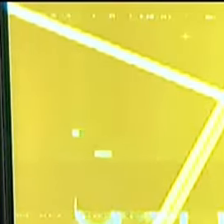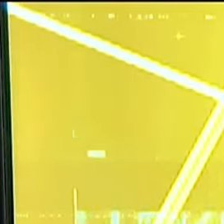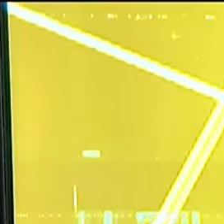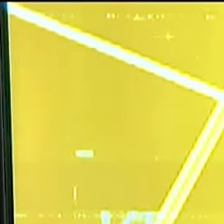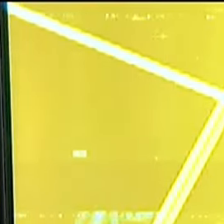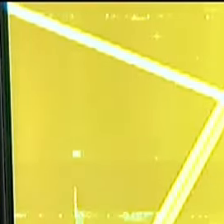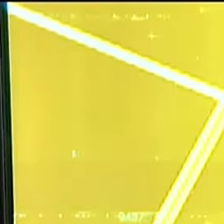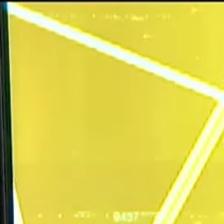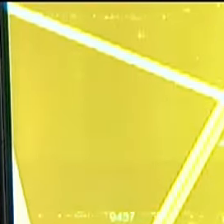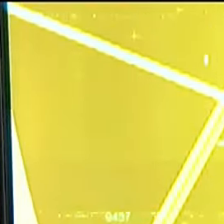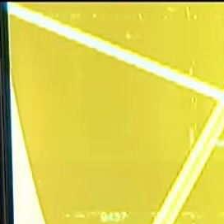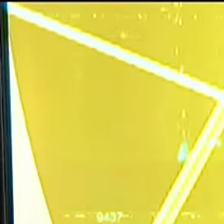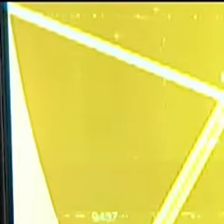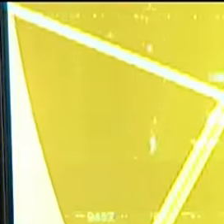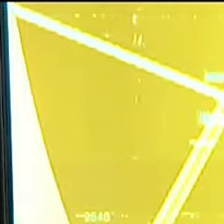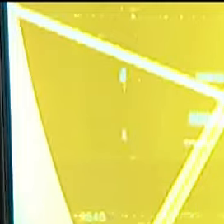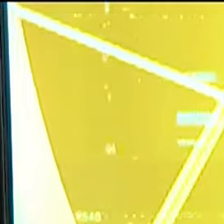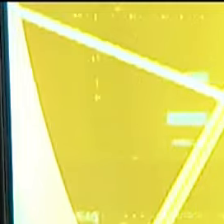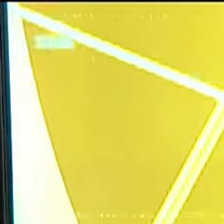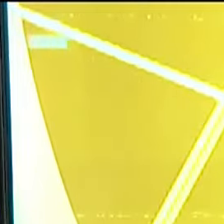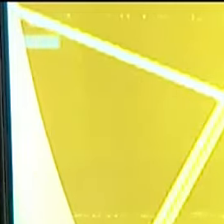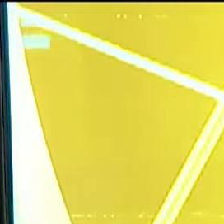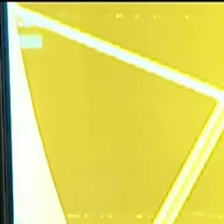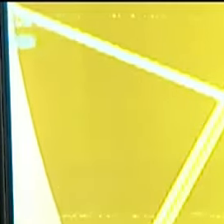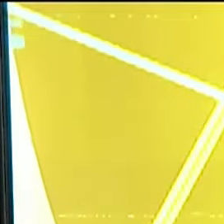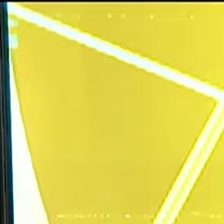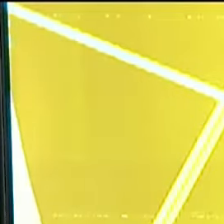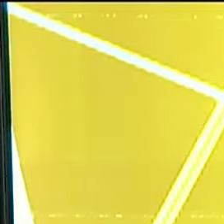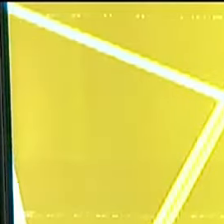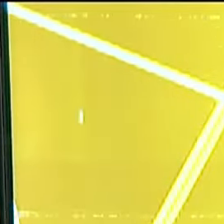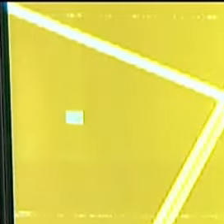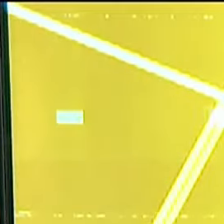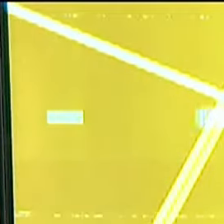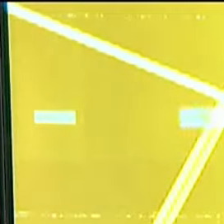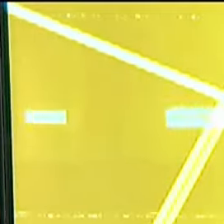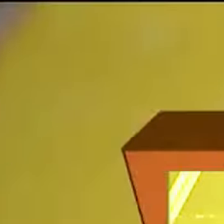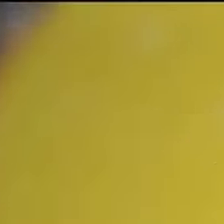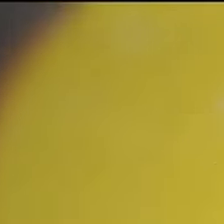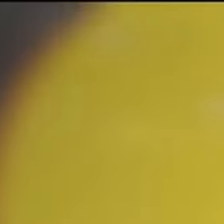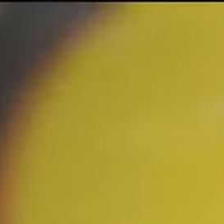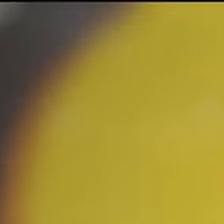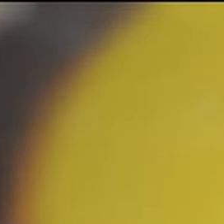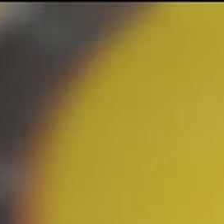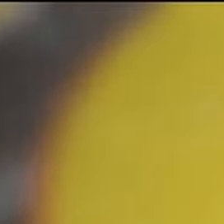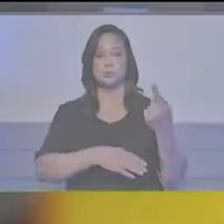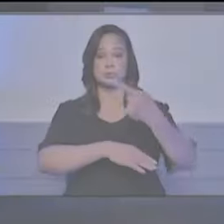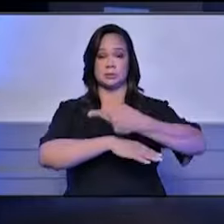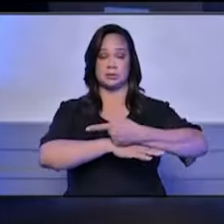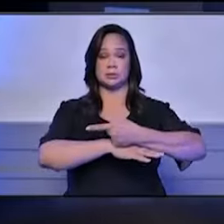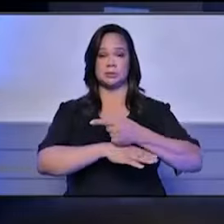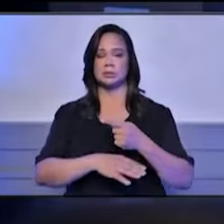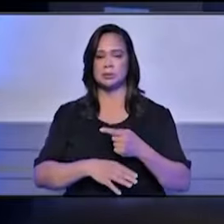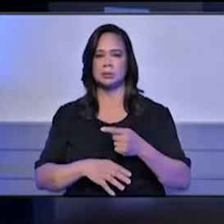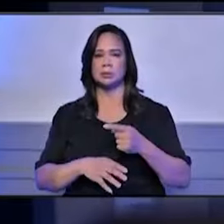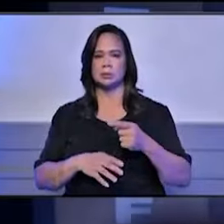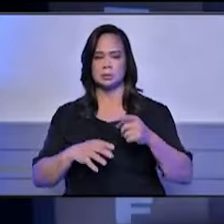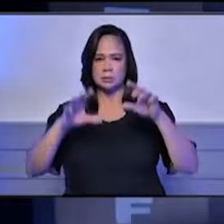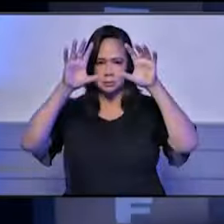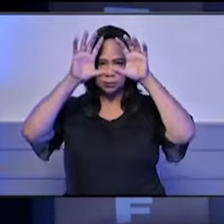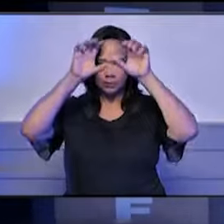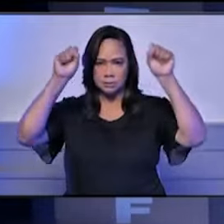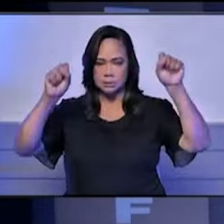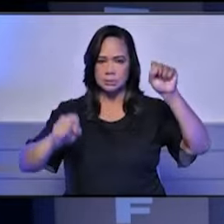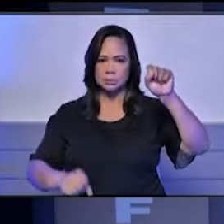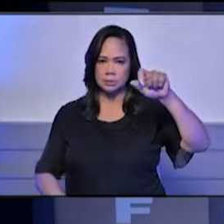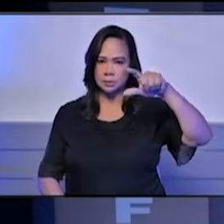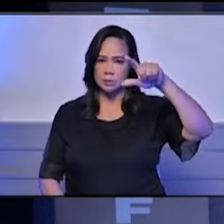6 meses la tasa de domicilio ha disminuido eh a 9.95 por venimos descendiendo de 20 y